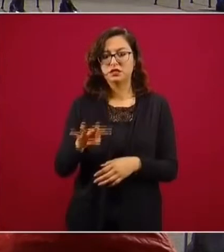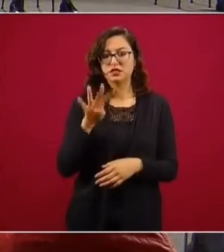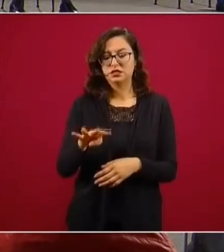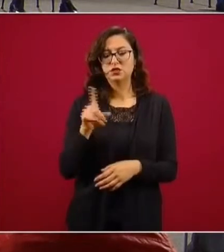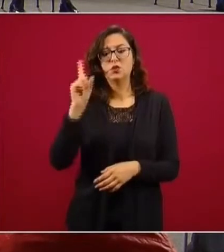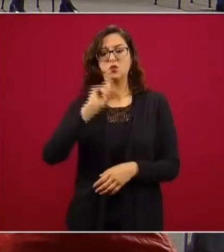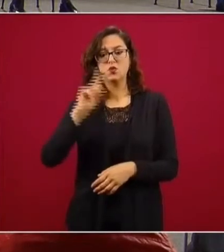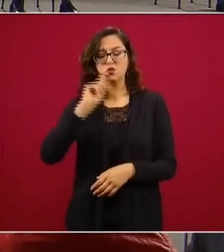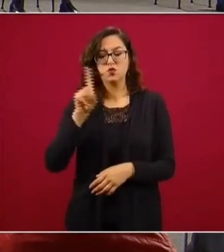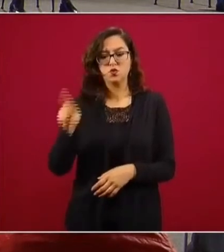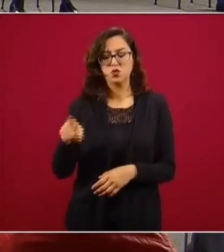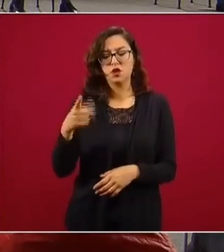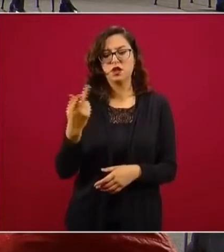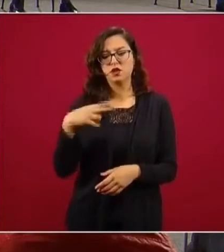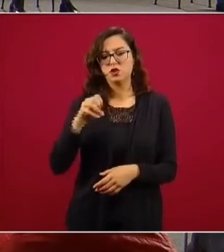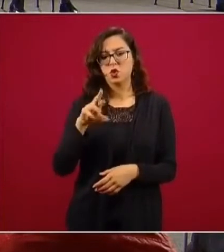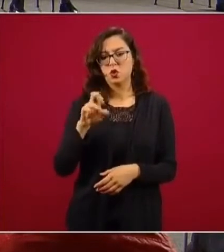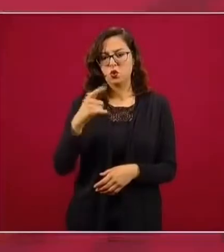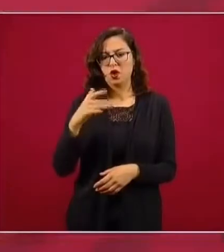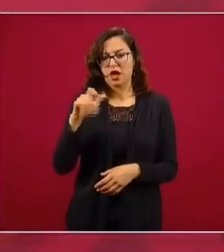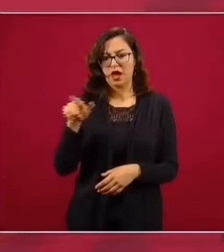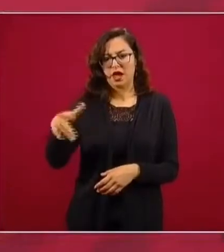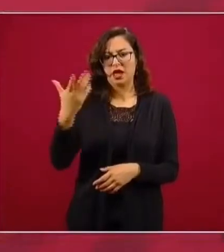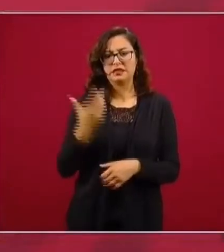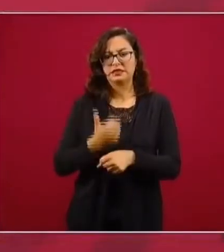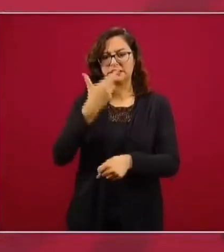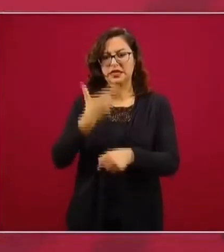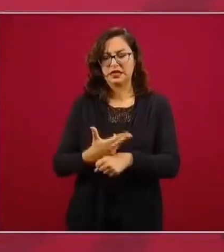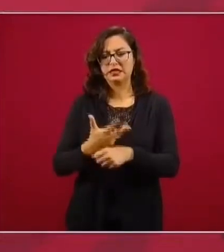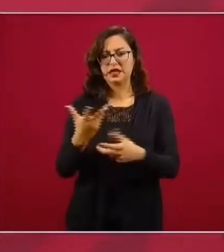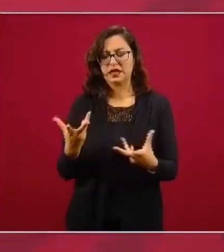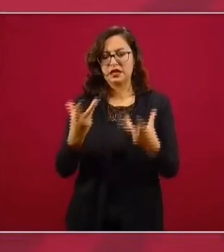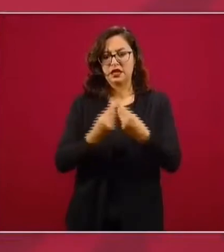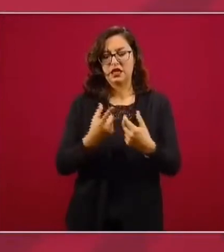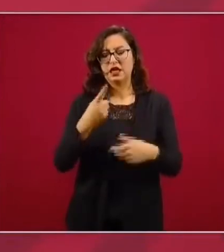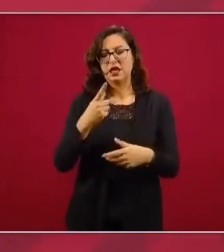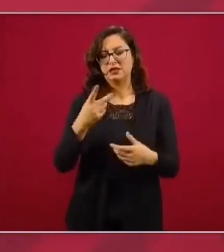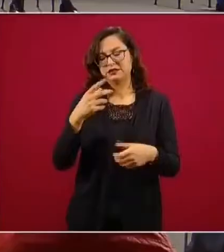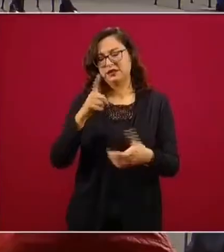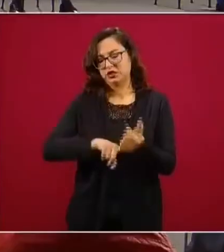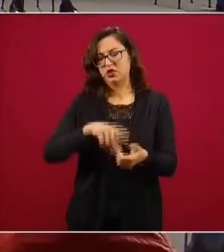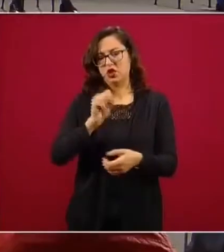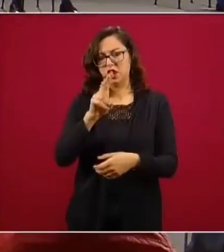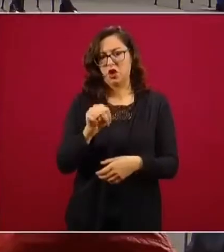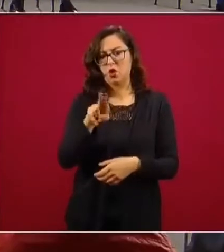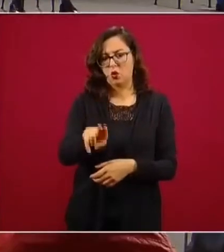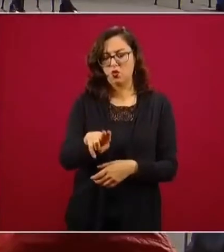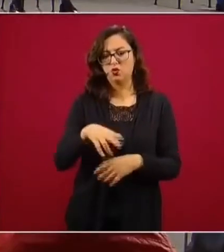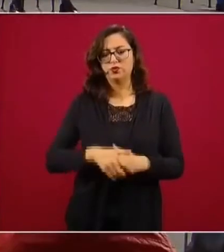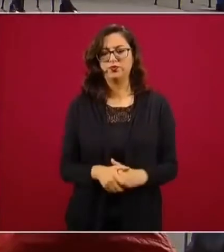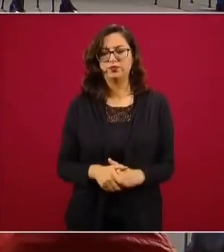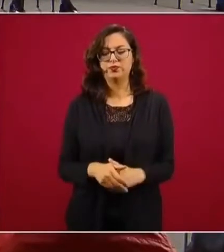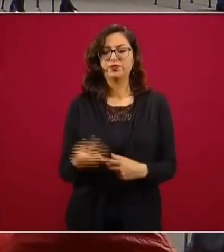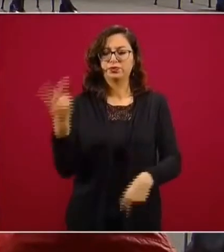ministra en ese país, era secretaria general adjunta de la ONU, vino a México y firmó un convenio